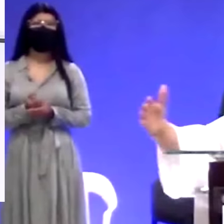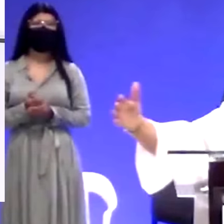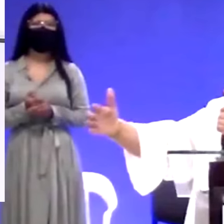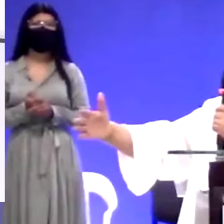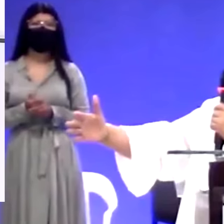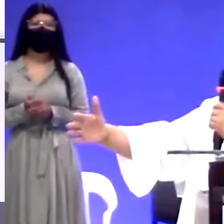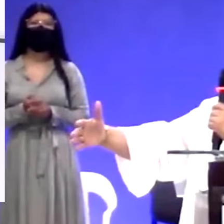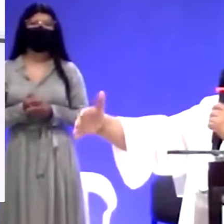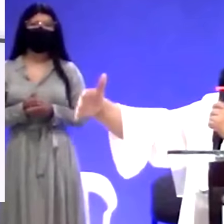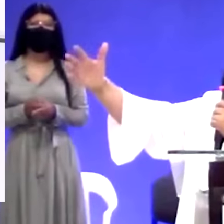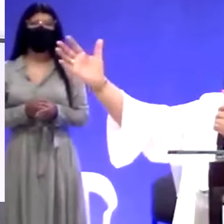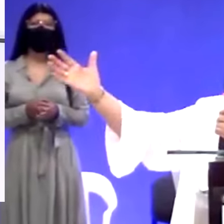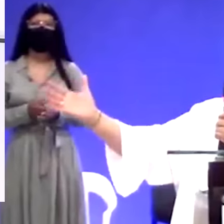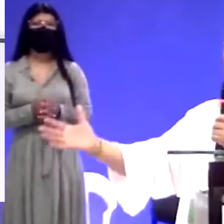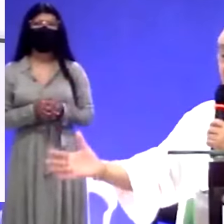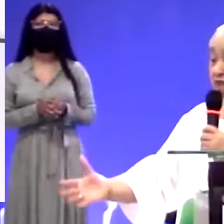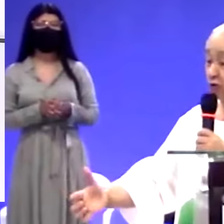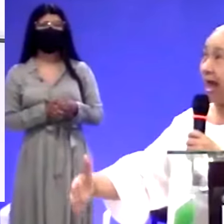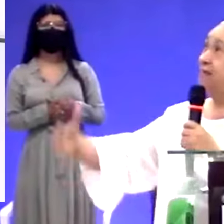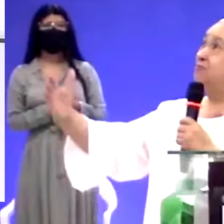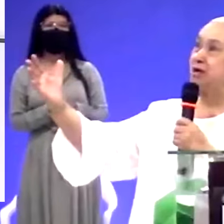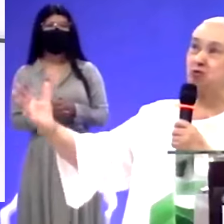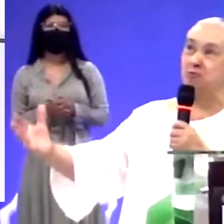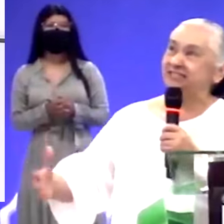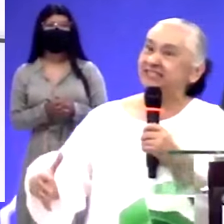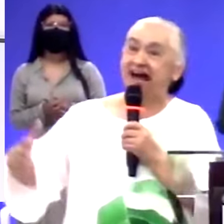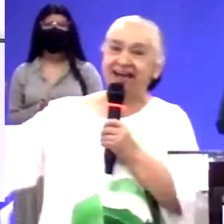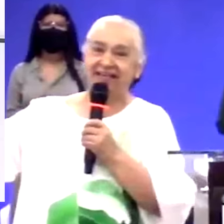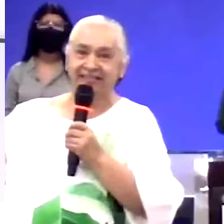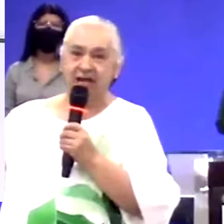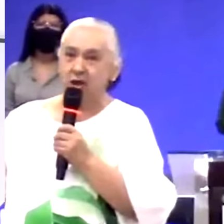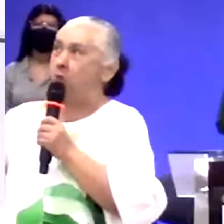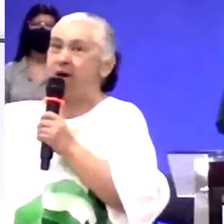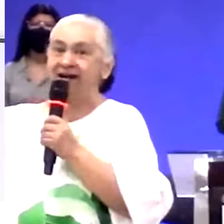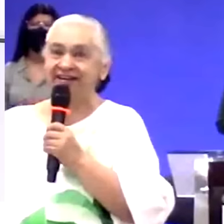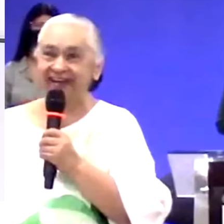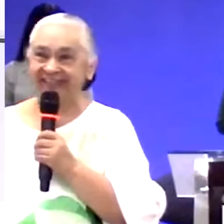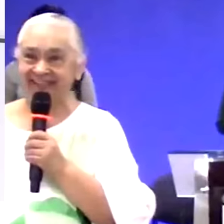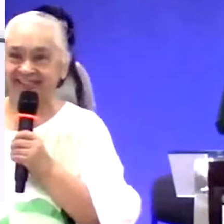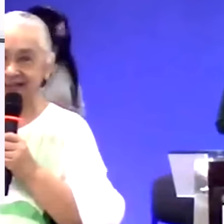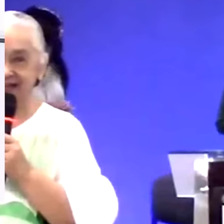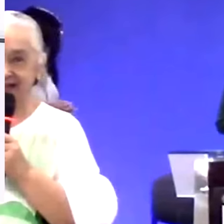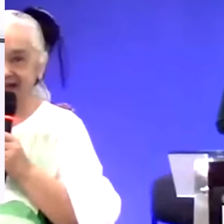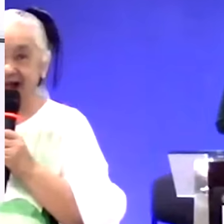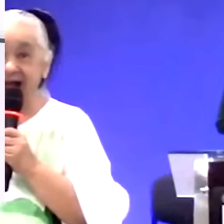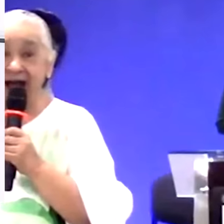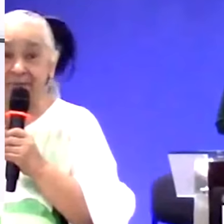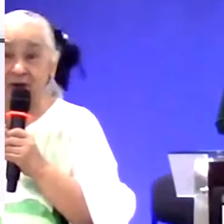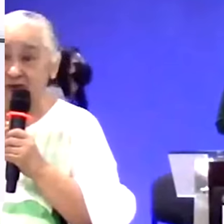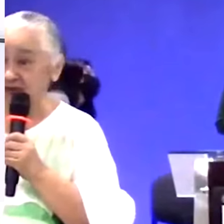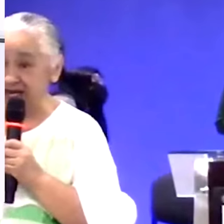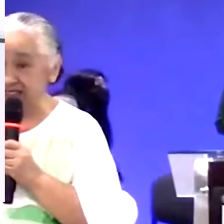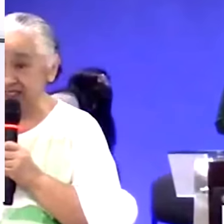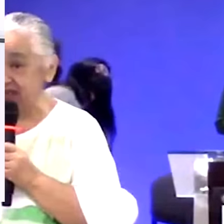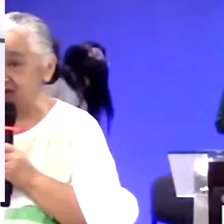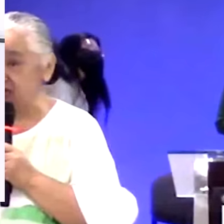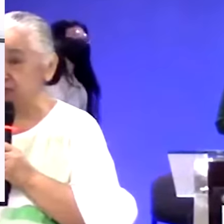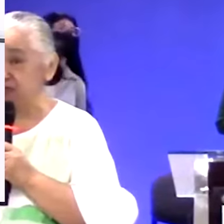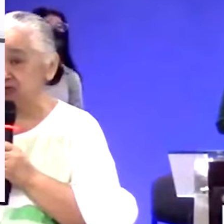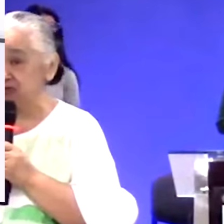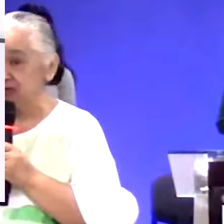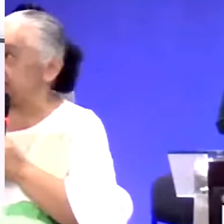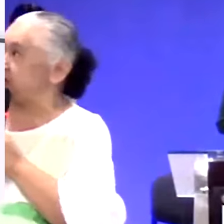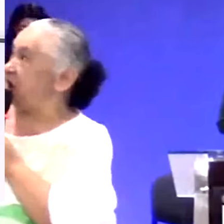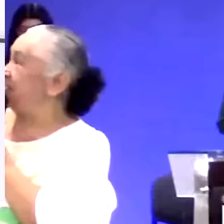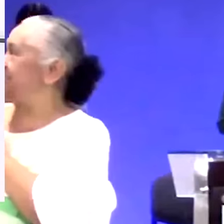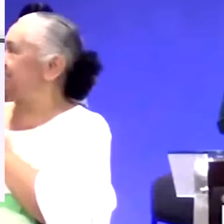100%. Todos en algún momento hemos luchado con algo, hemos tenido que batallar en contra de algo. Pero la ventaja de nuestro Dios, el que nos